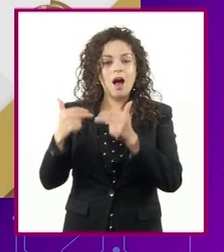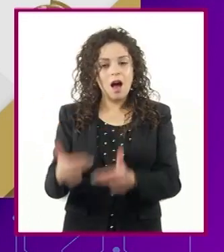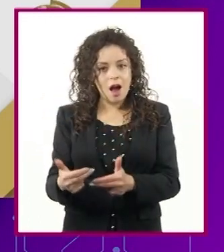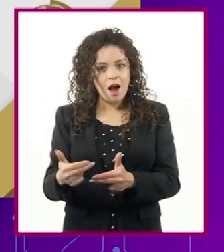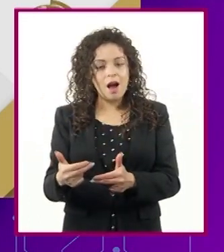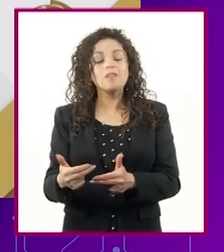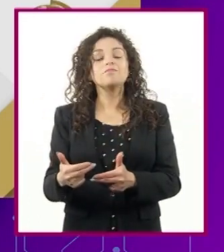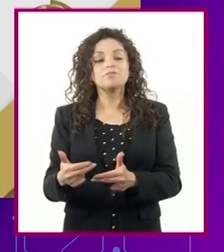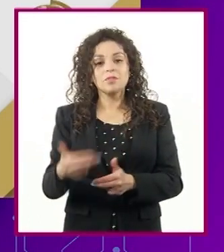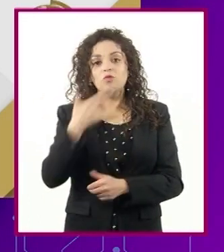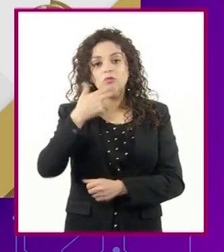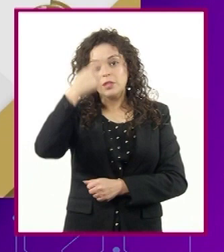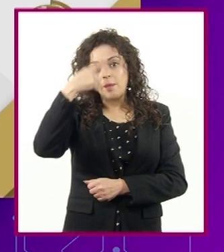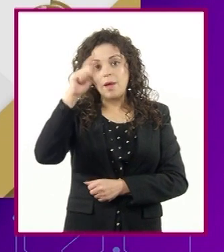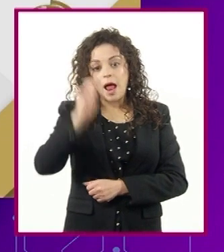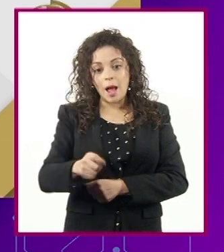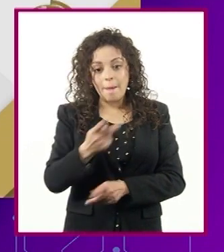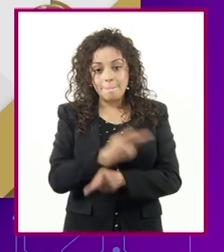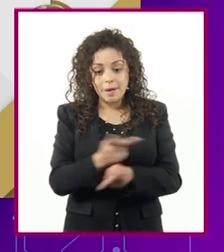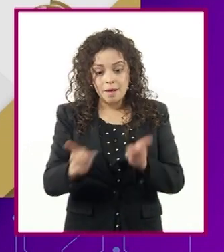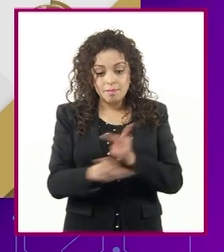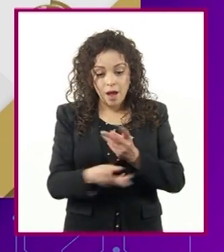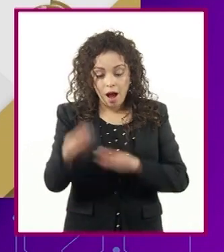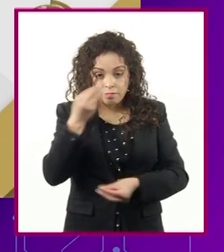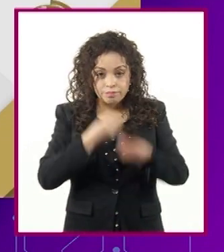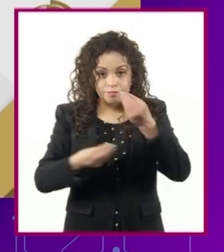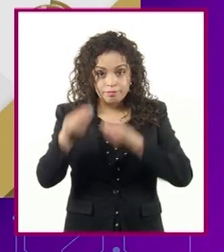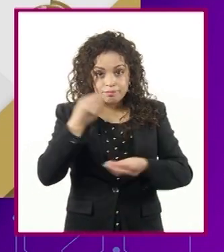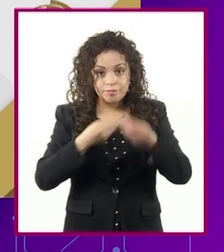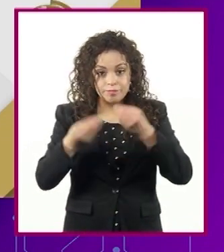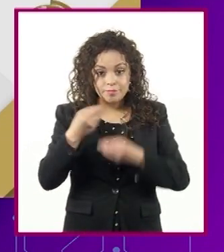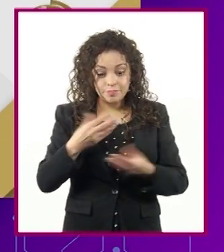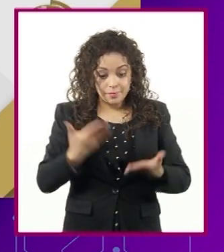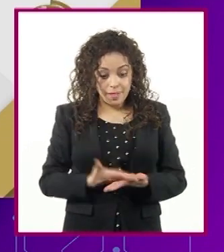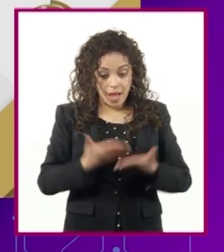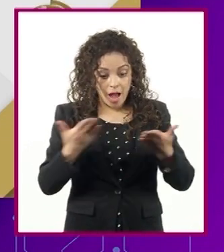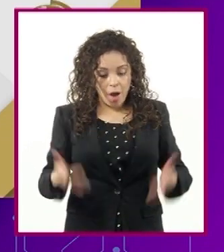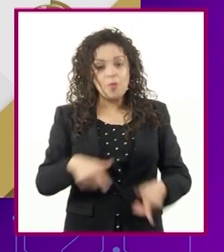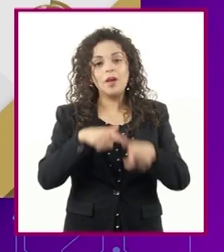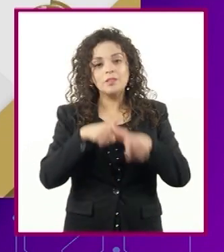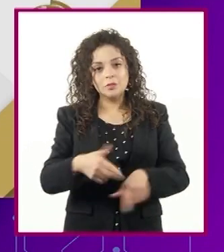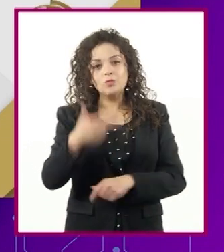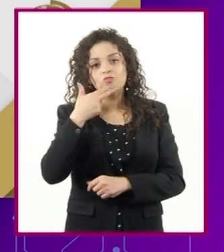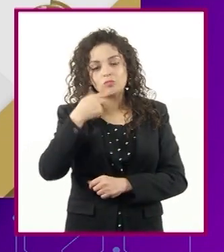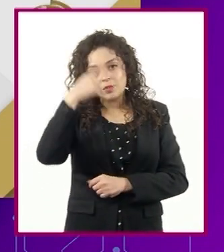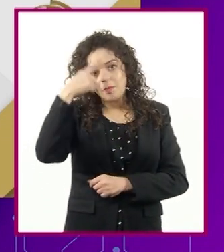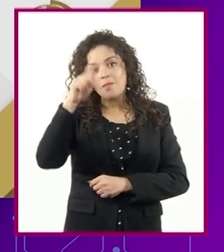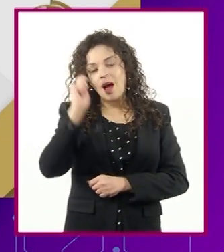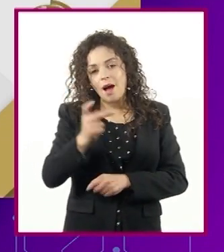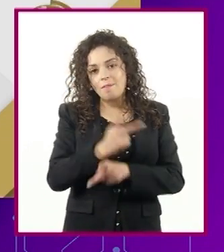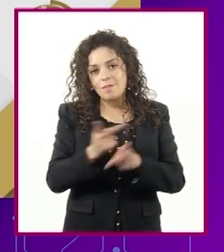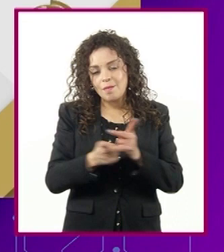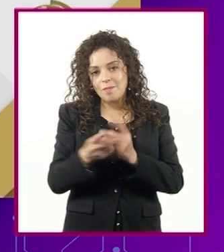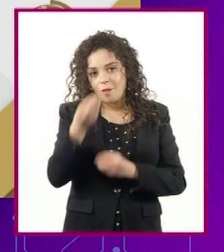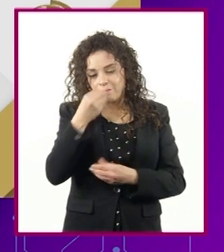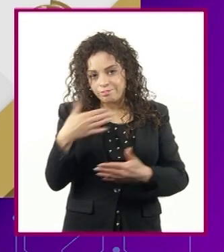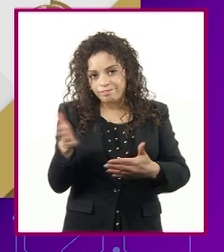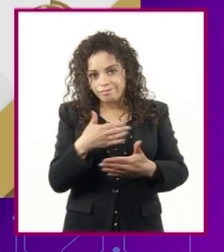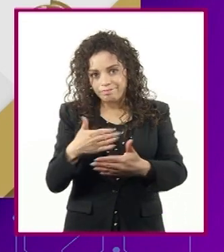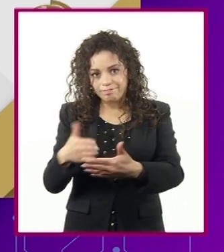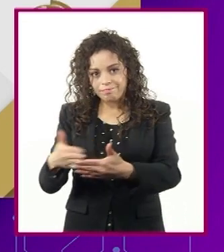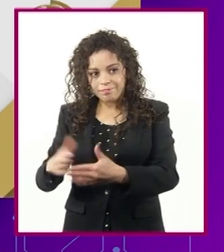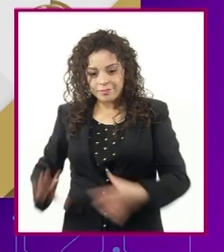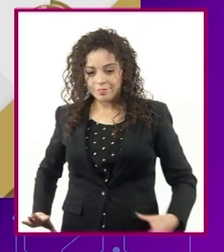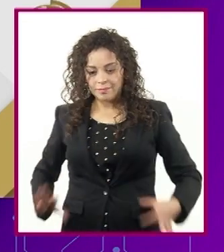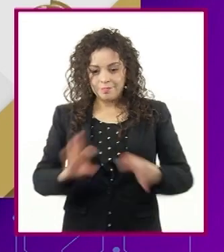que los usaban para la preparación de los alimentos y que hoy en día seguimos usando para preparar los platillos que son